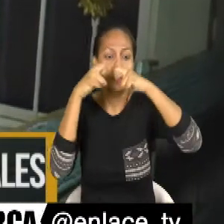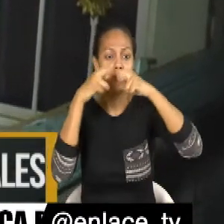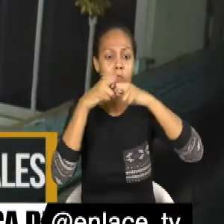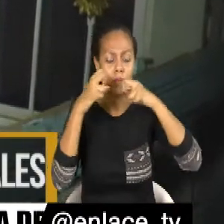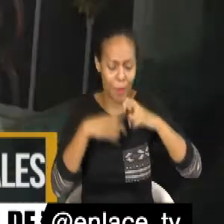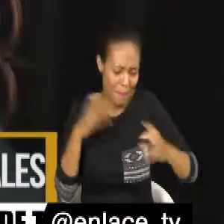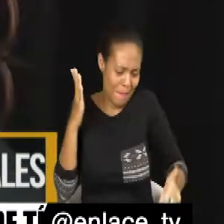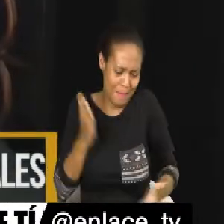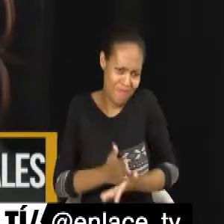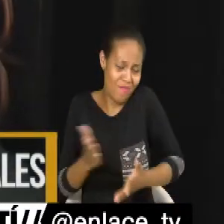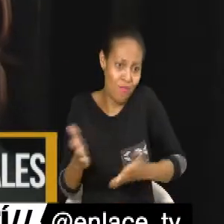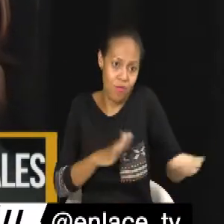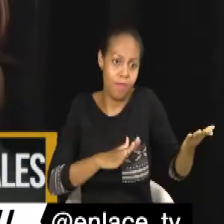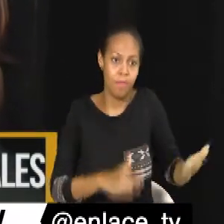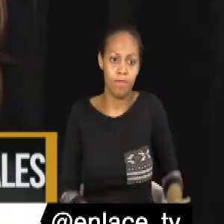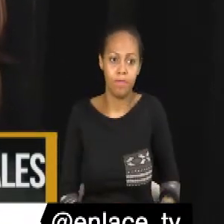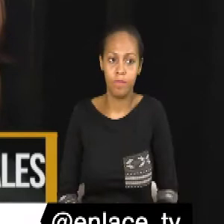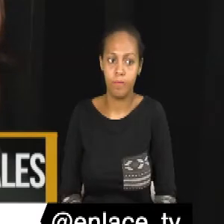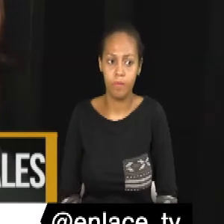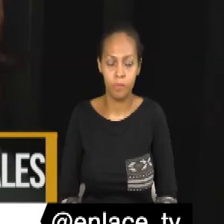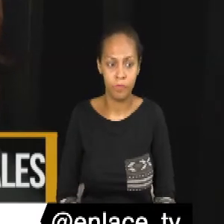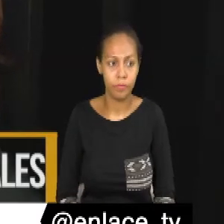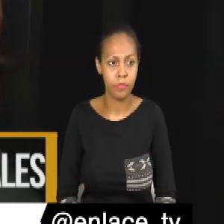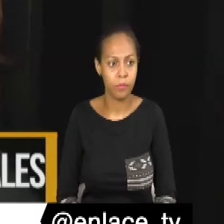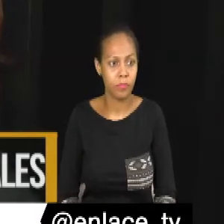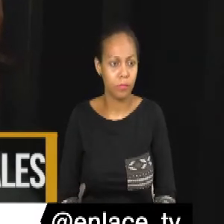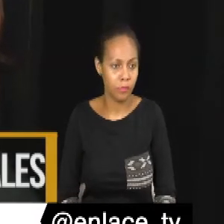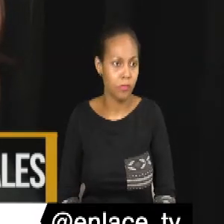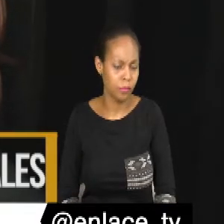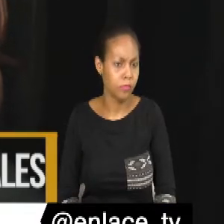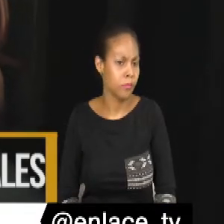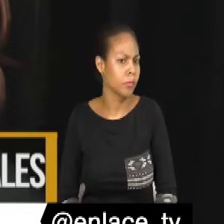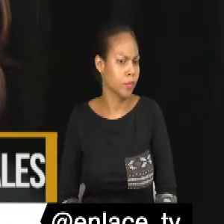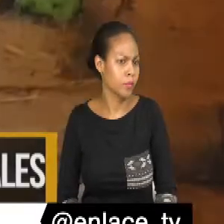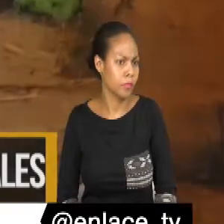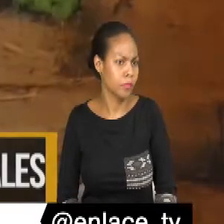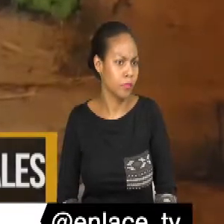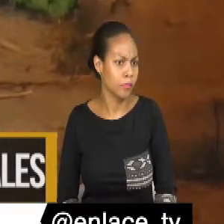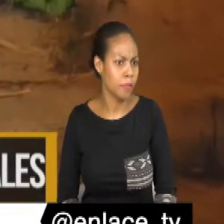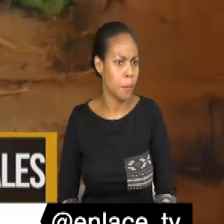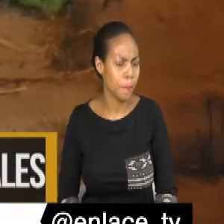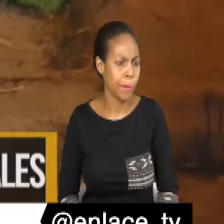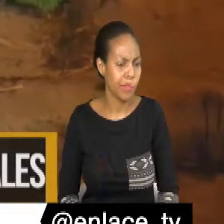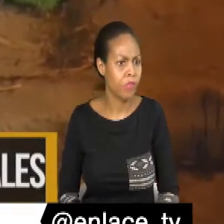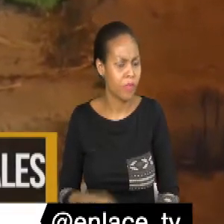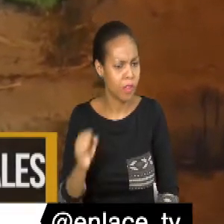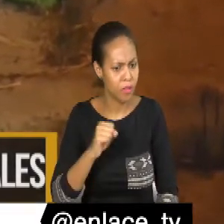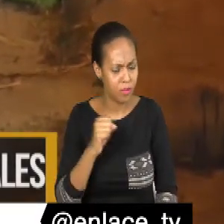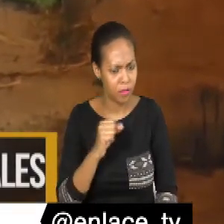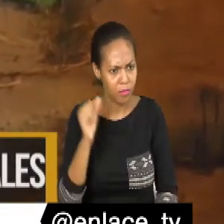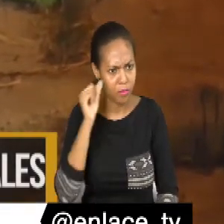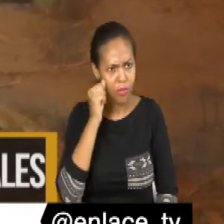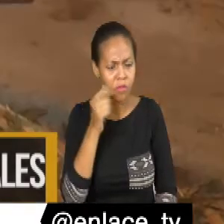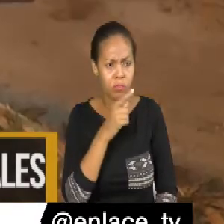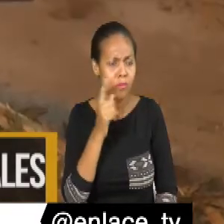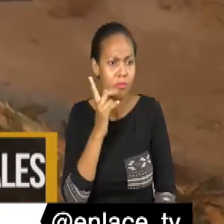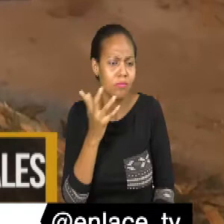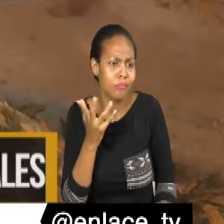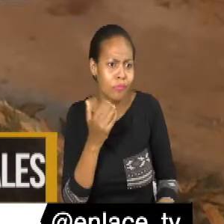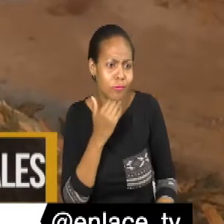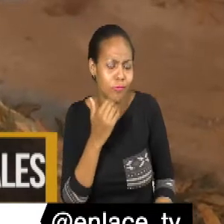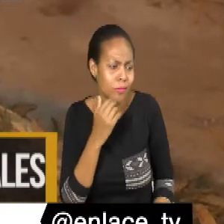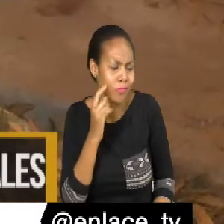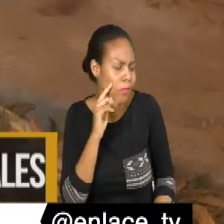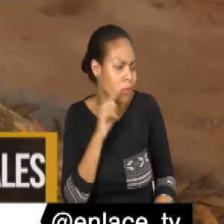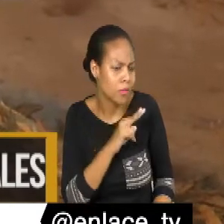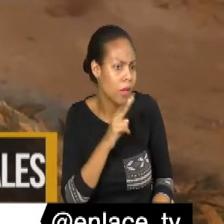vida. Vivían dos niñas y una señora también y vivía el muchacho que murió. Realmente no se había dado cuenta hasta hoy que sucedió el caso,